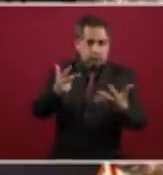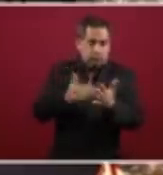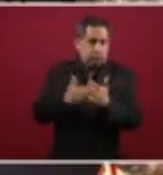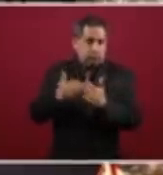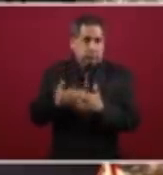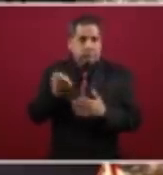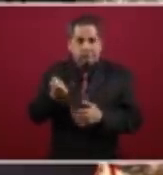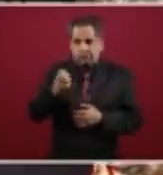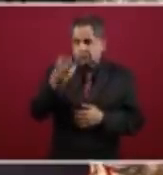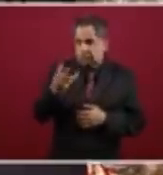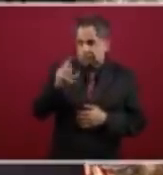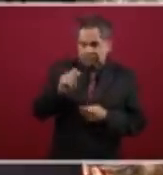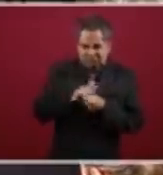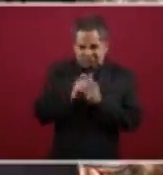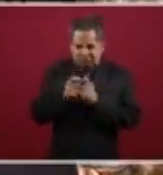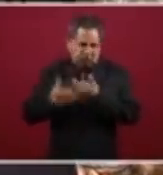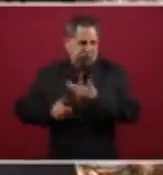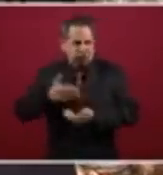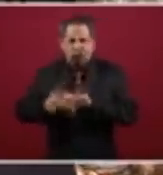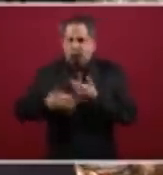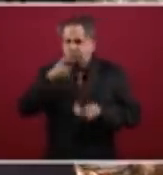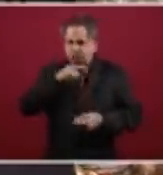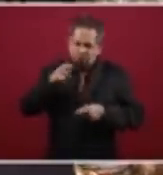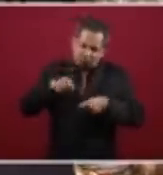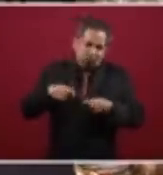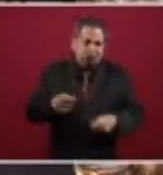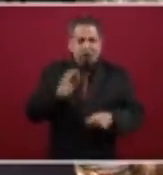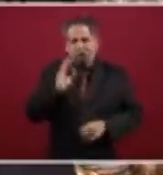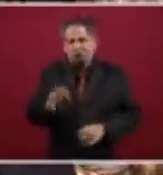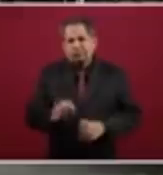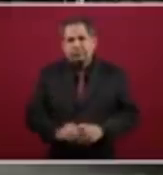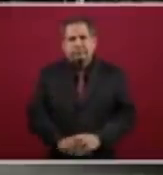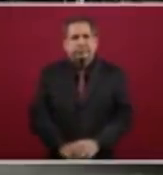cuarta transformación. Muchas gracias.